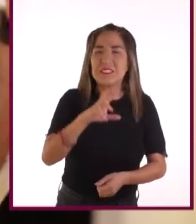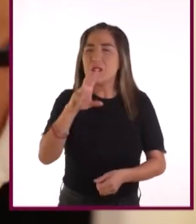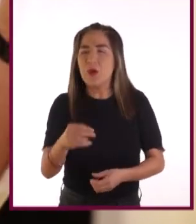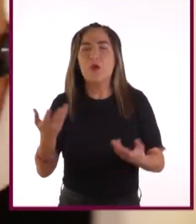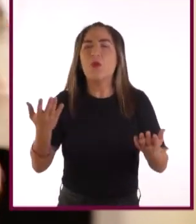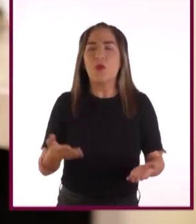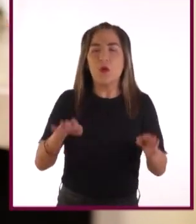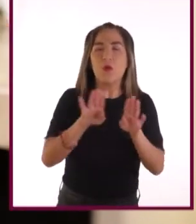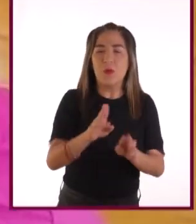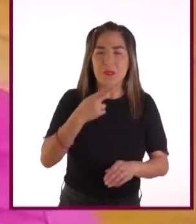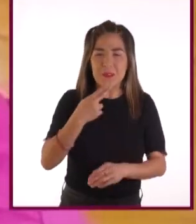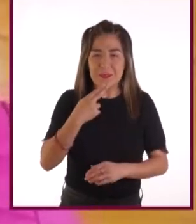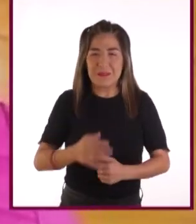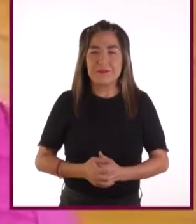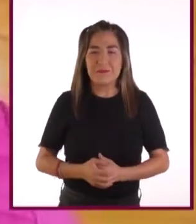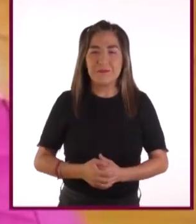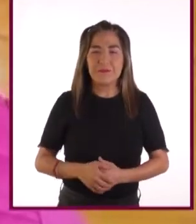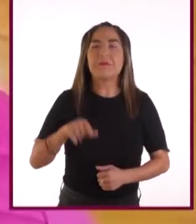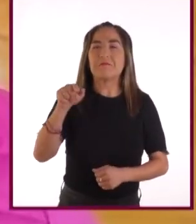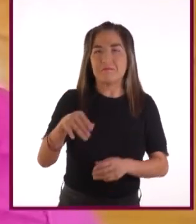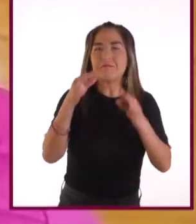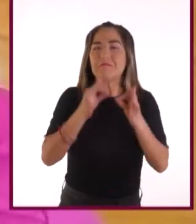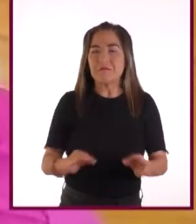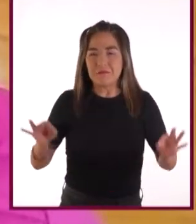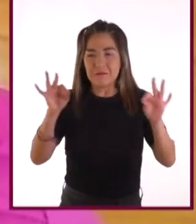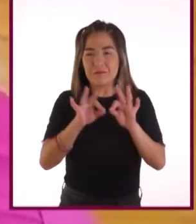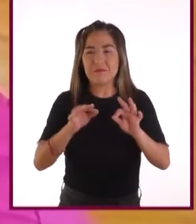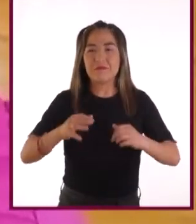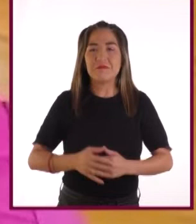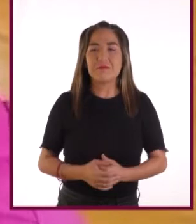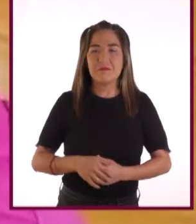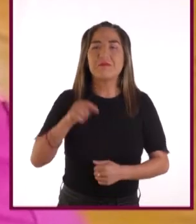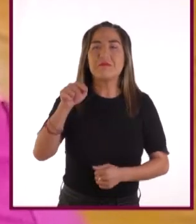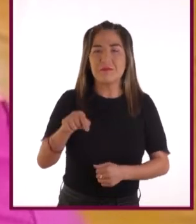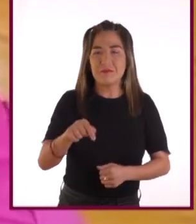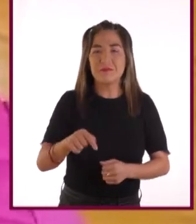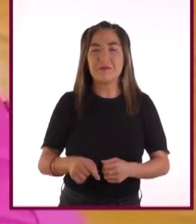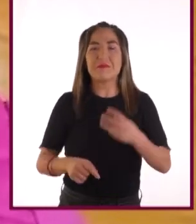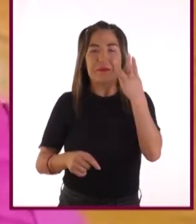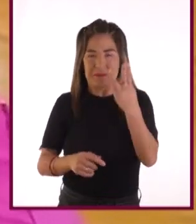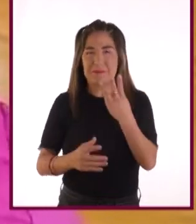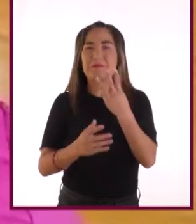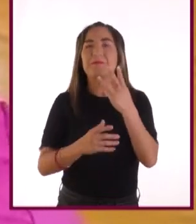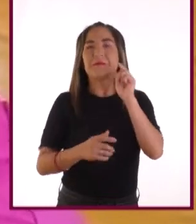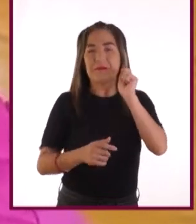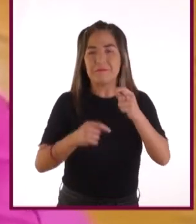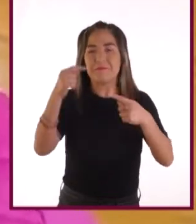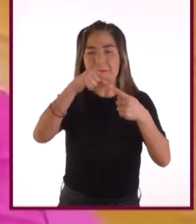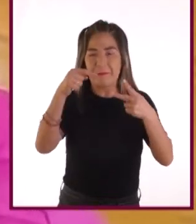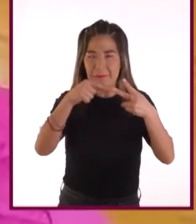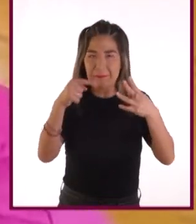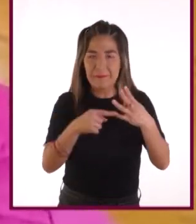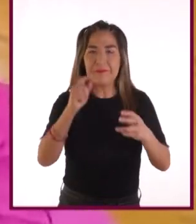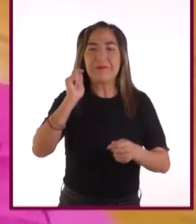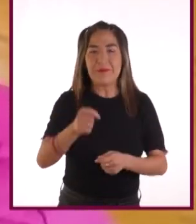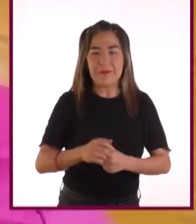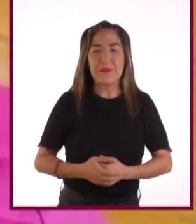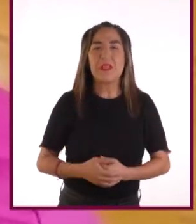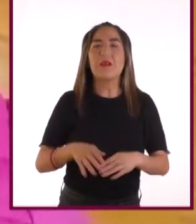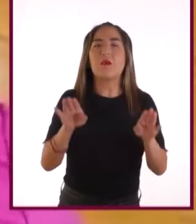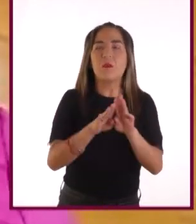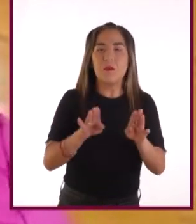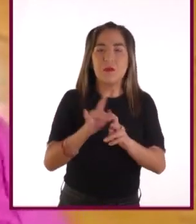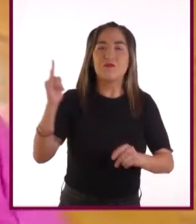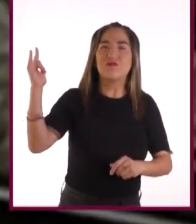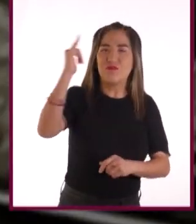o no? ¿Cómo se utiliza? Pues fue muy importante en estos tres, sobre todo puntos que tocas de la